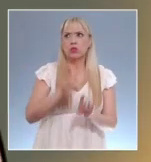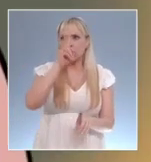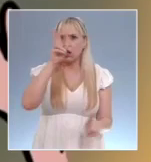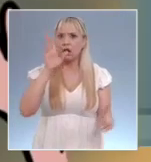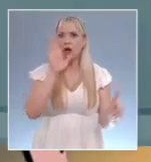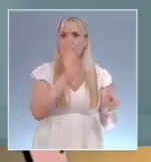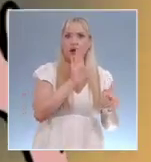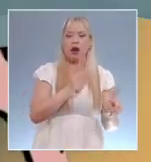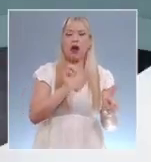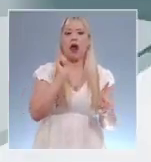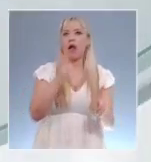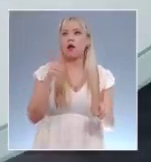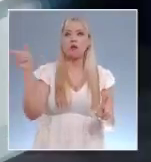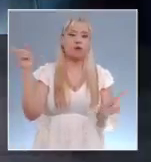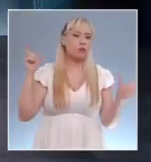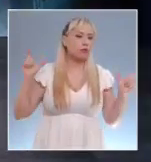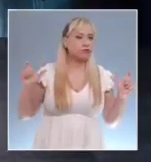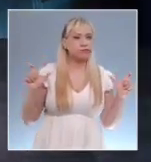2022.